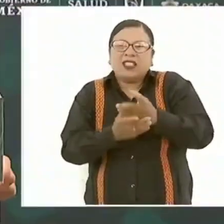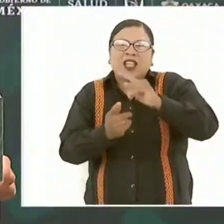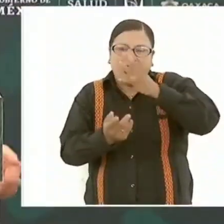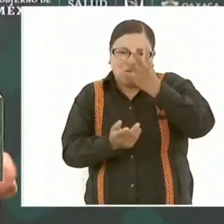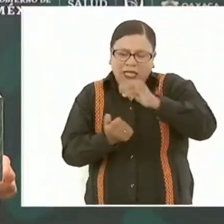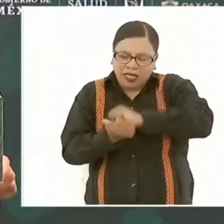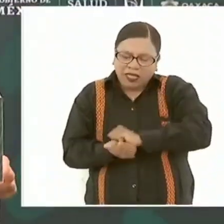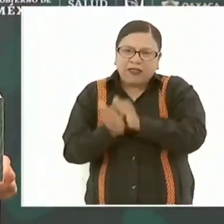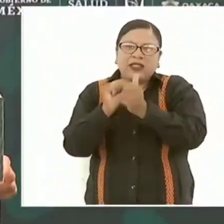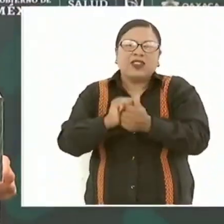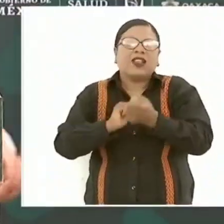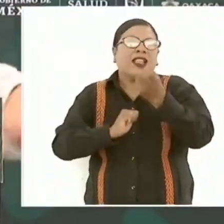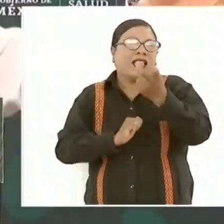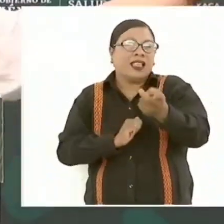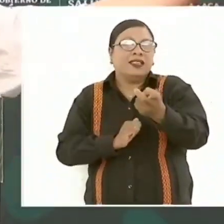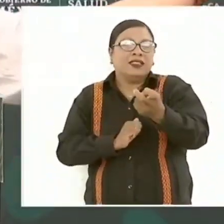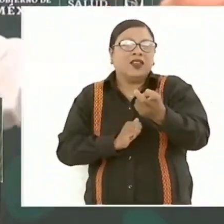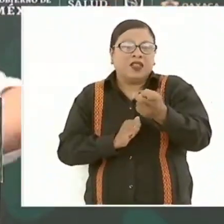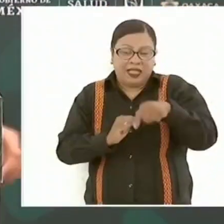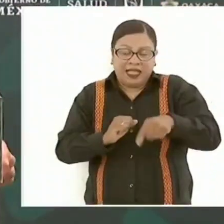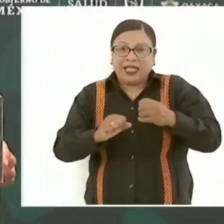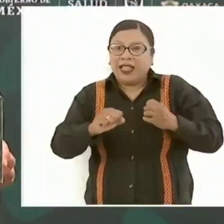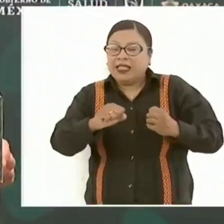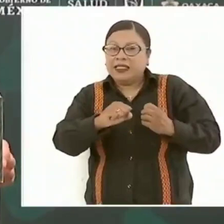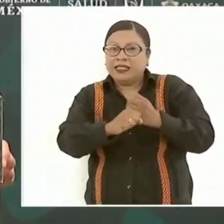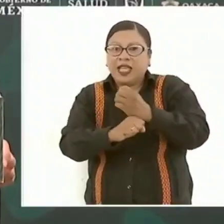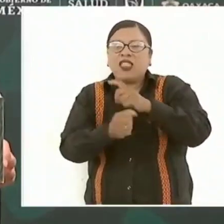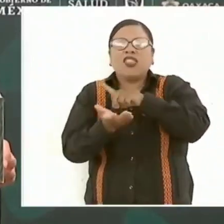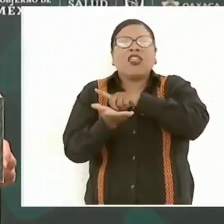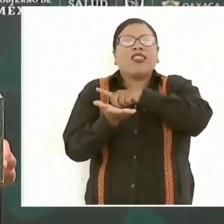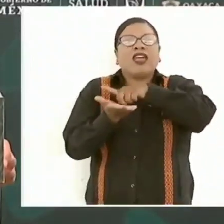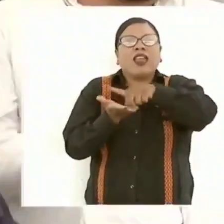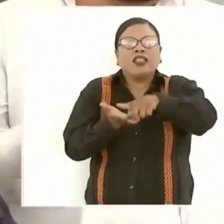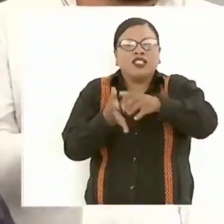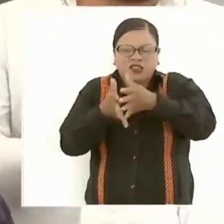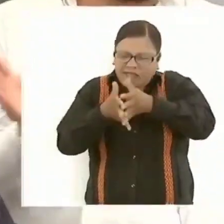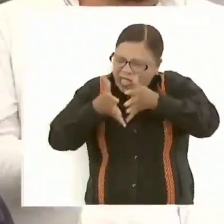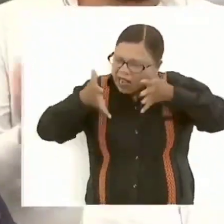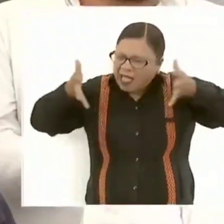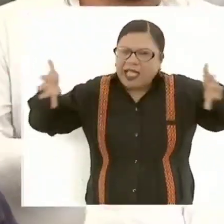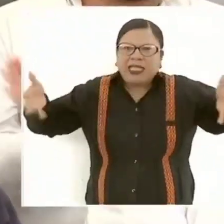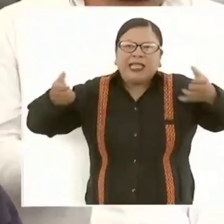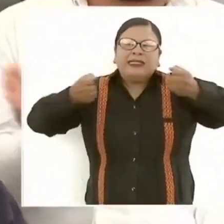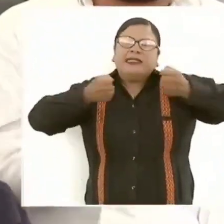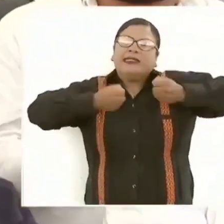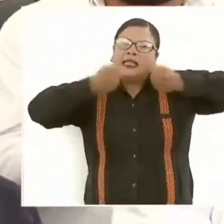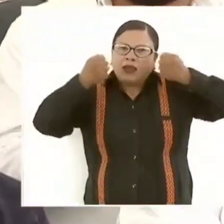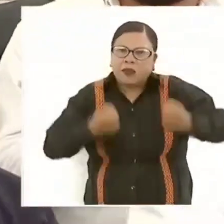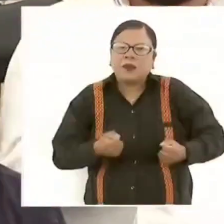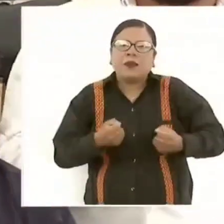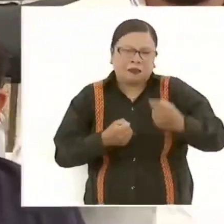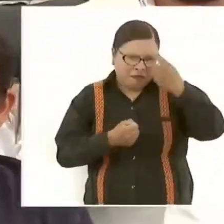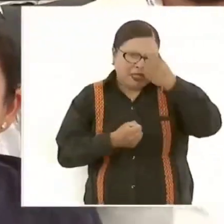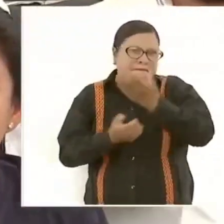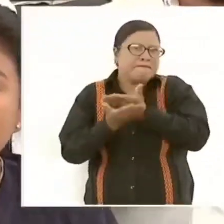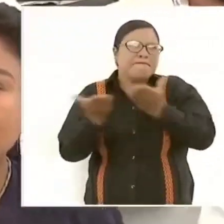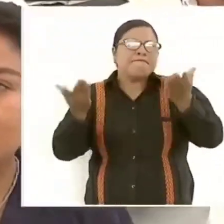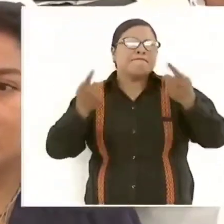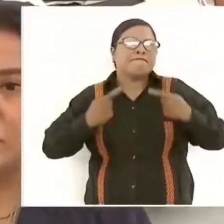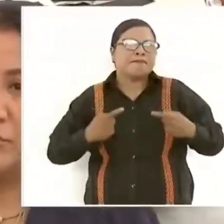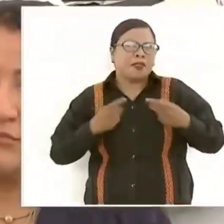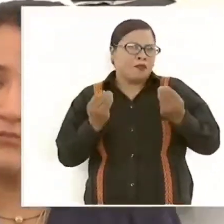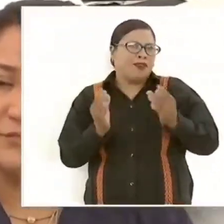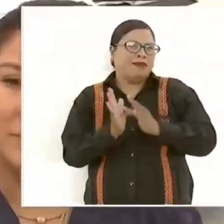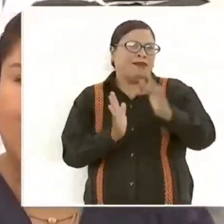Transformación es haber nacido en un estado de derechos amplios, seguros y dignos para todo el pueblo.